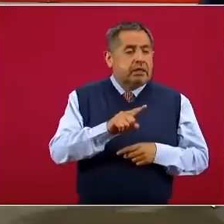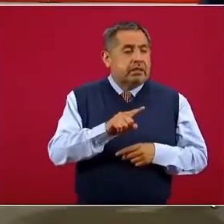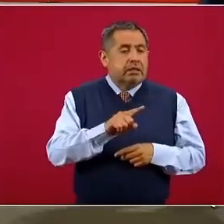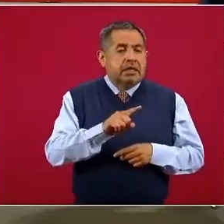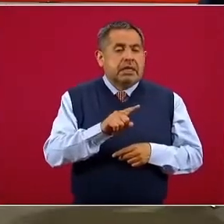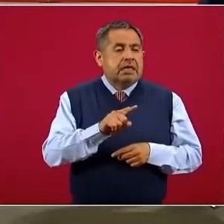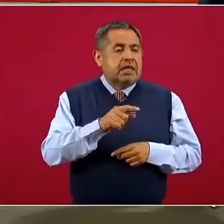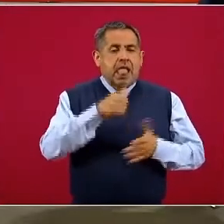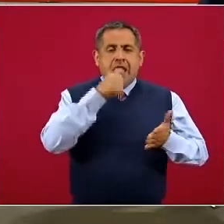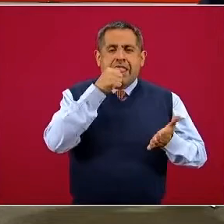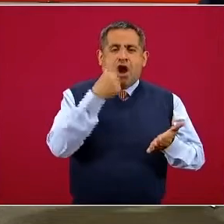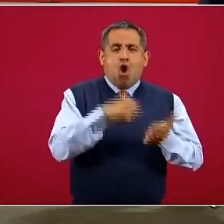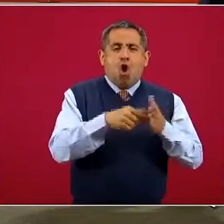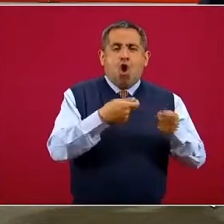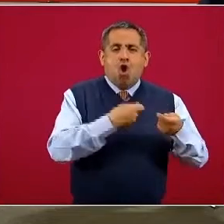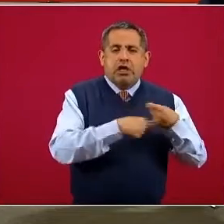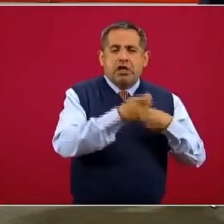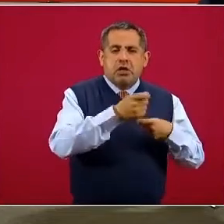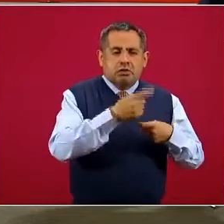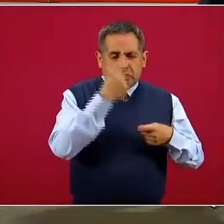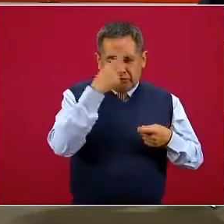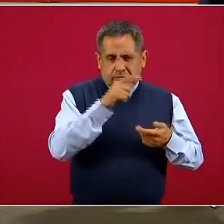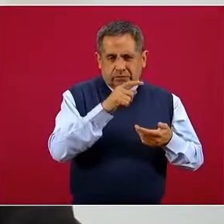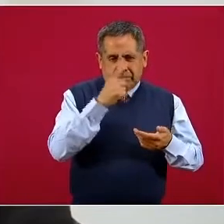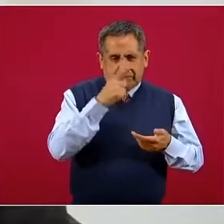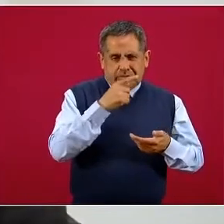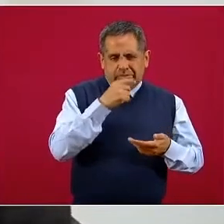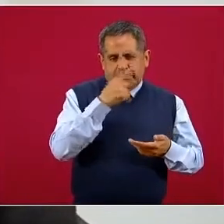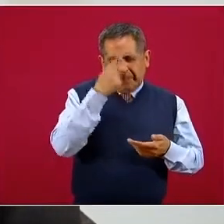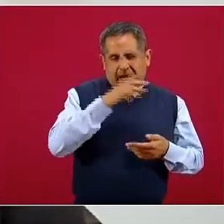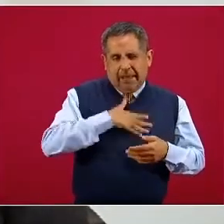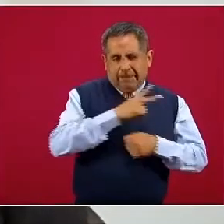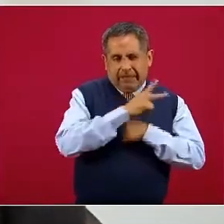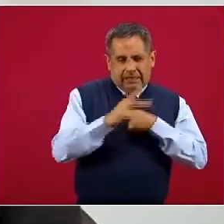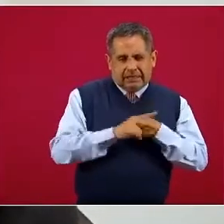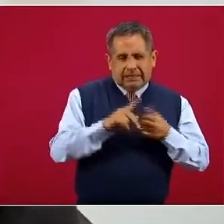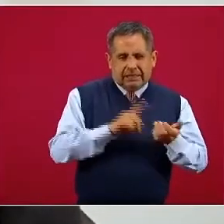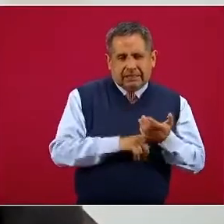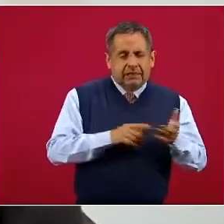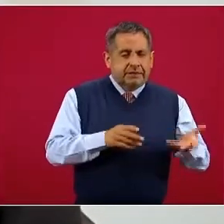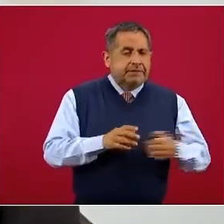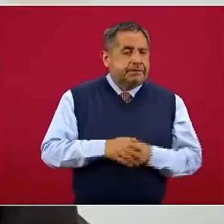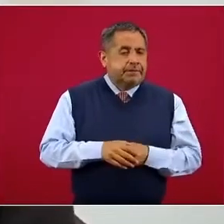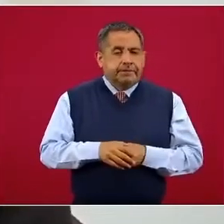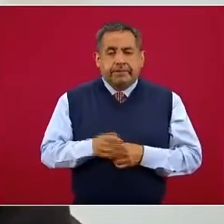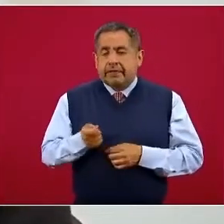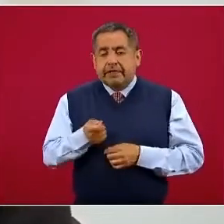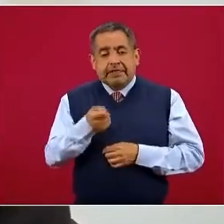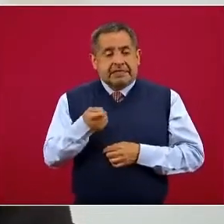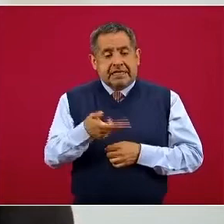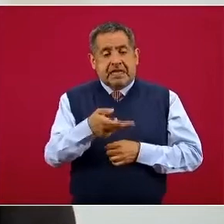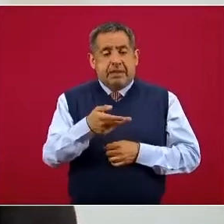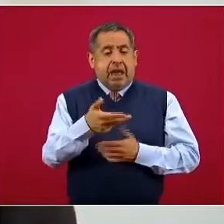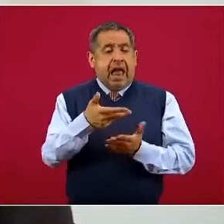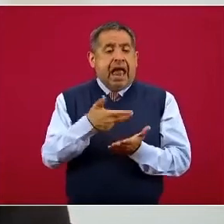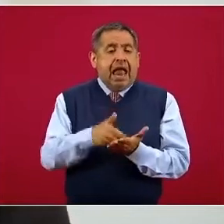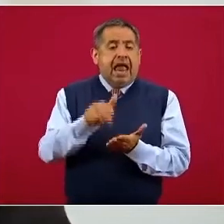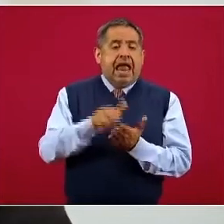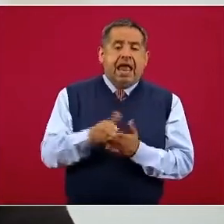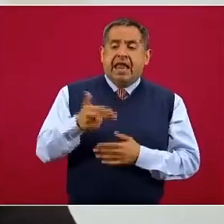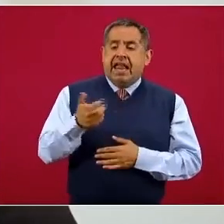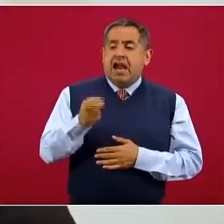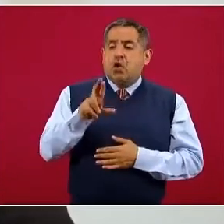de correos de nuestro país, y que hemos denominado héroes y heroínas de cada